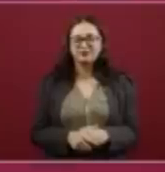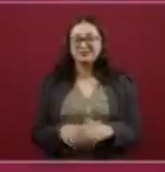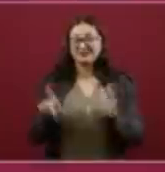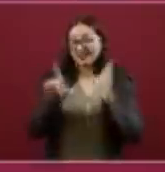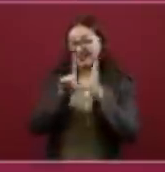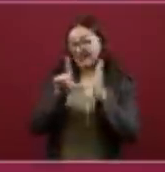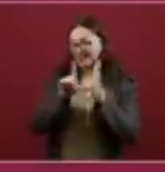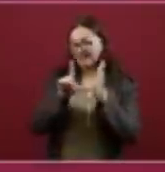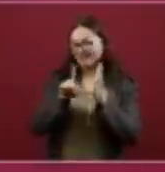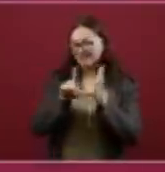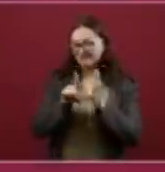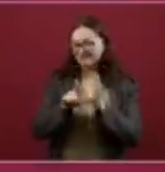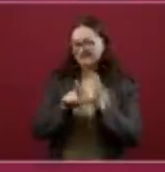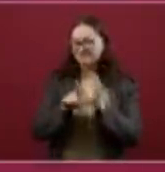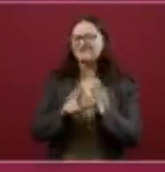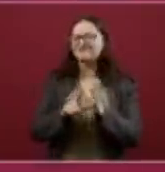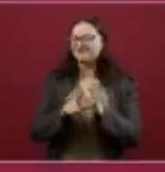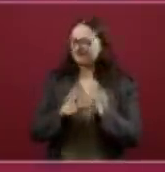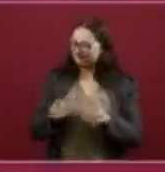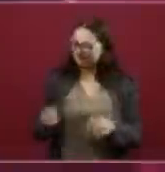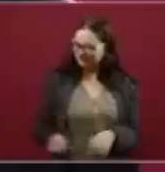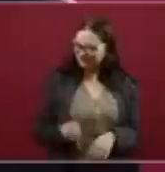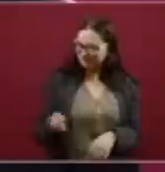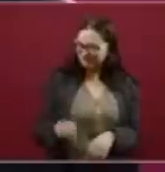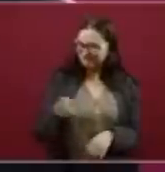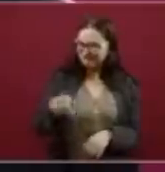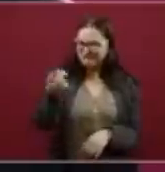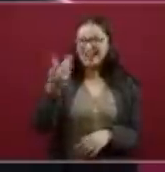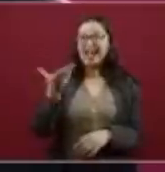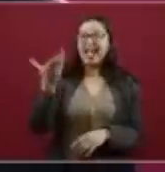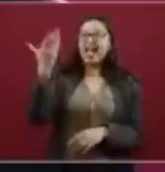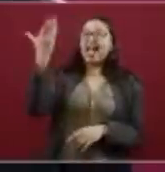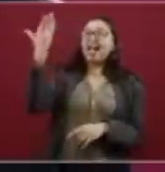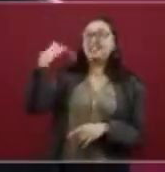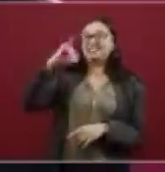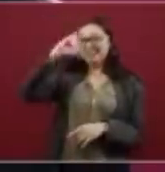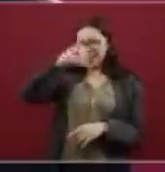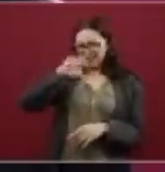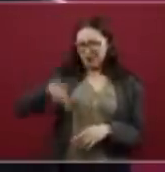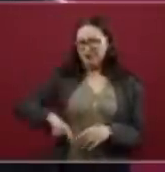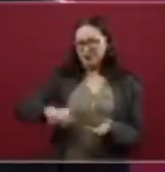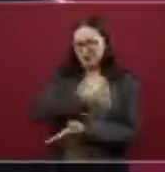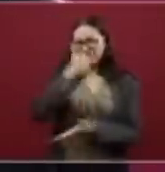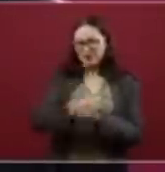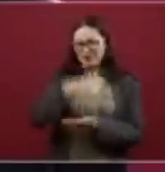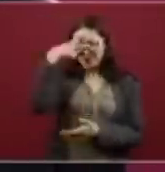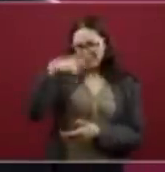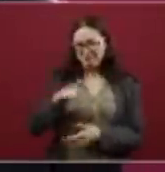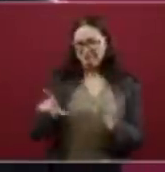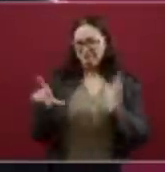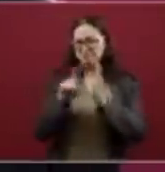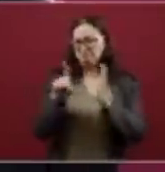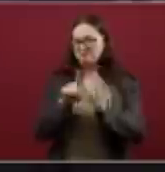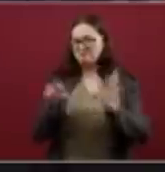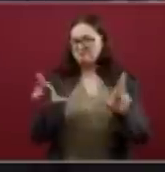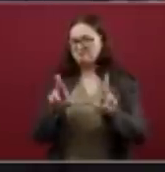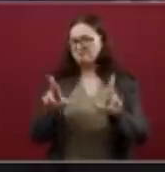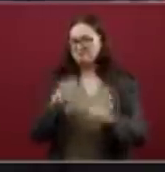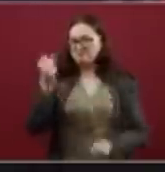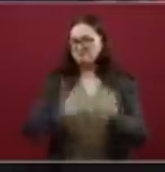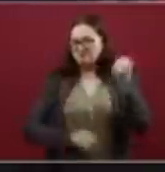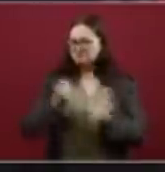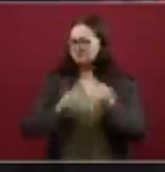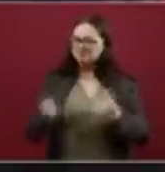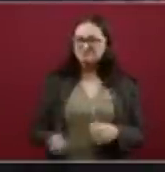Permanente, cuando fui jefe de gobierno, se expidieron estas. Permanente.